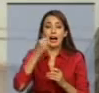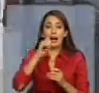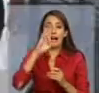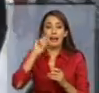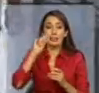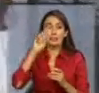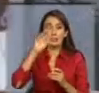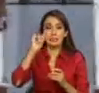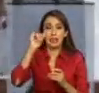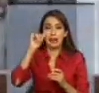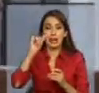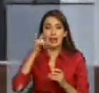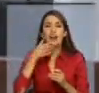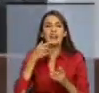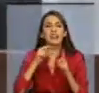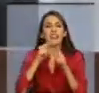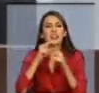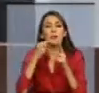vez.